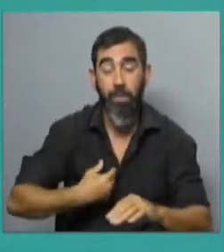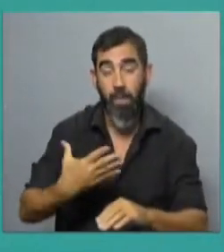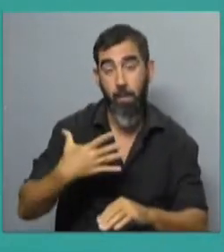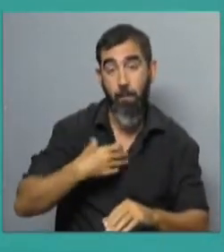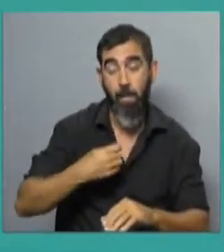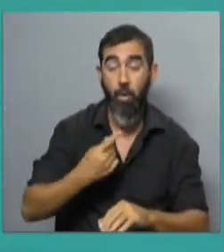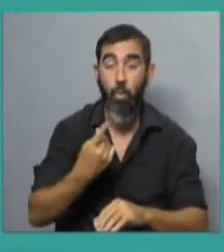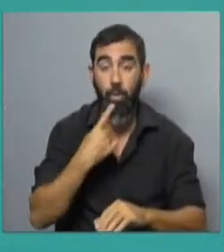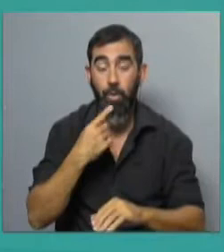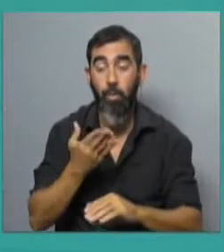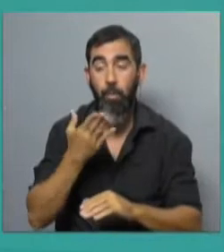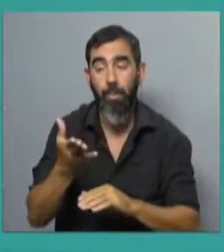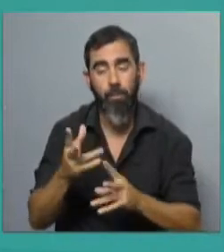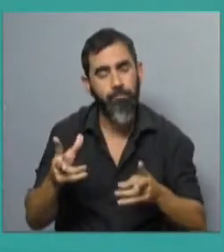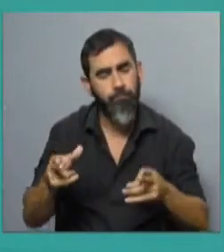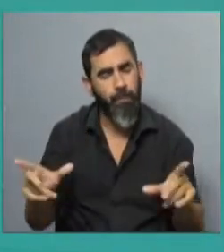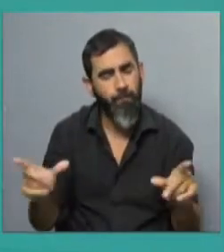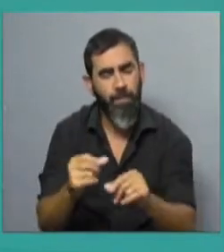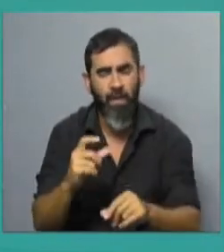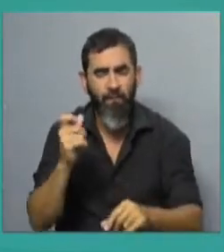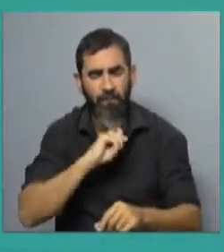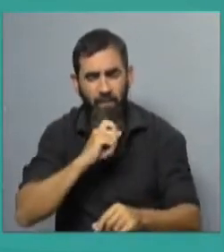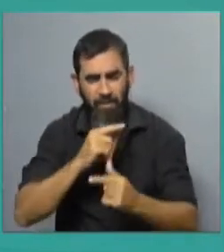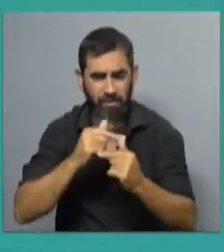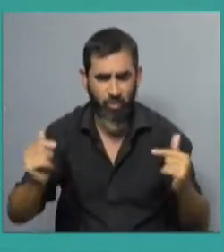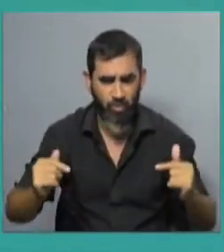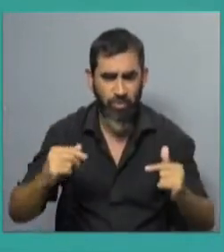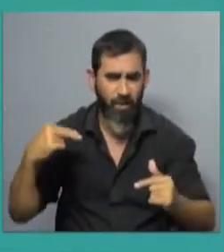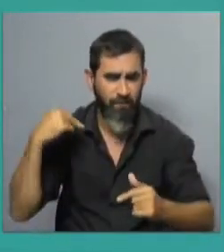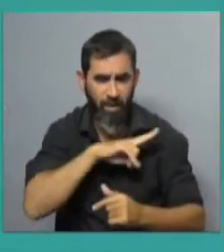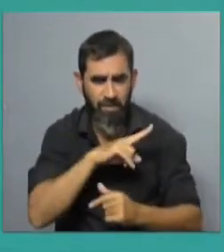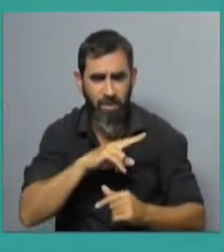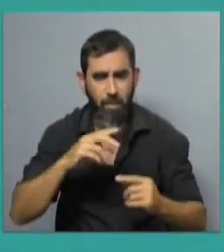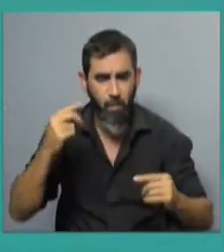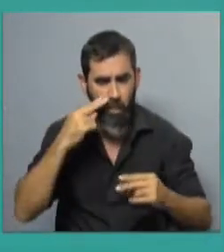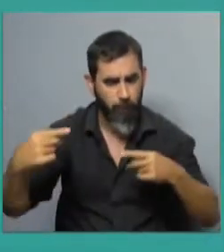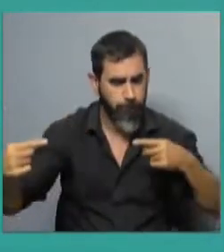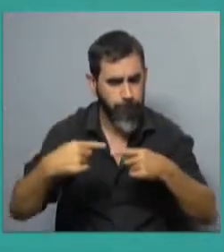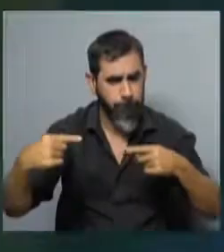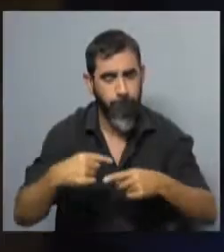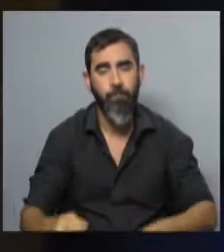Partido Nacional llamó a cortar con las falsas noticias y con el clima creciente de enfrentamiento.